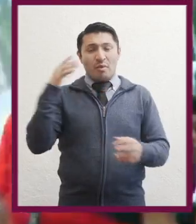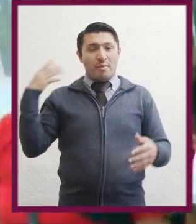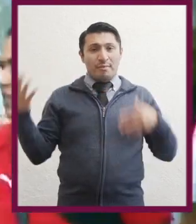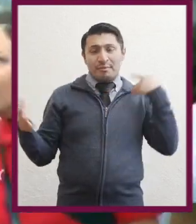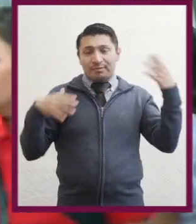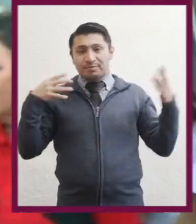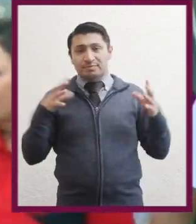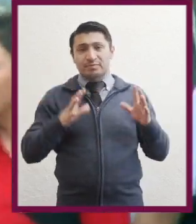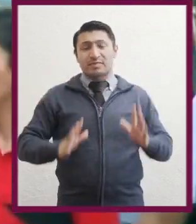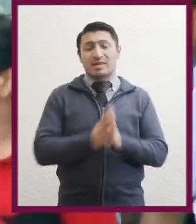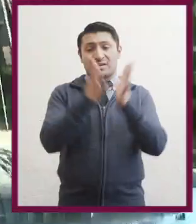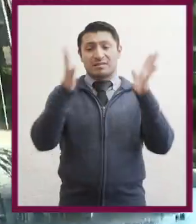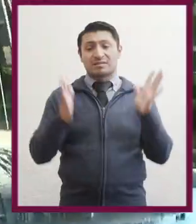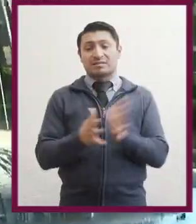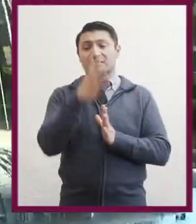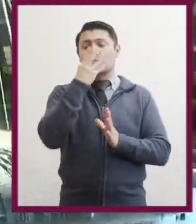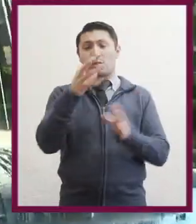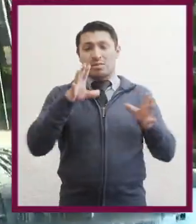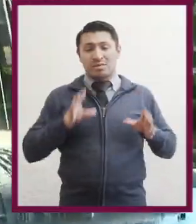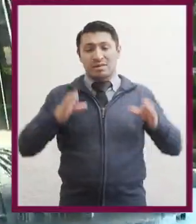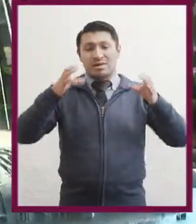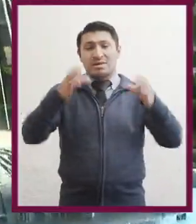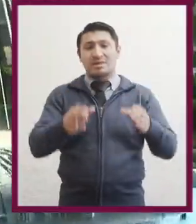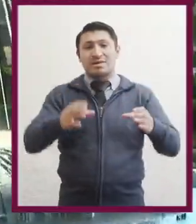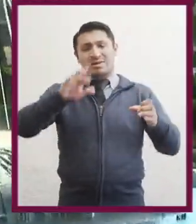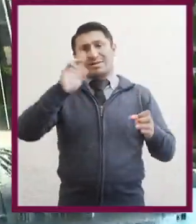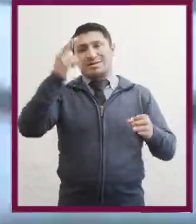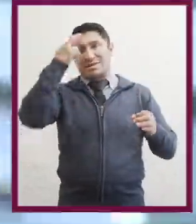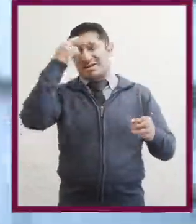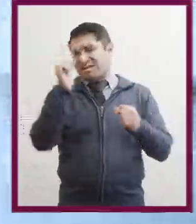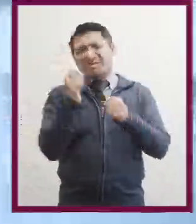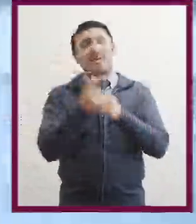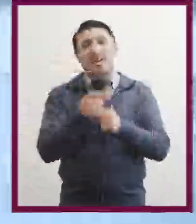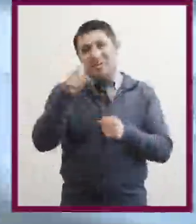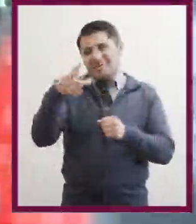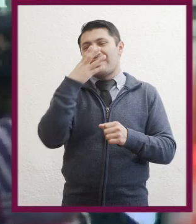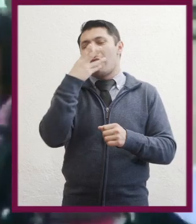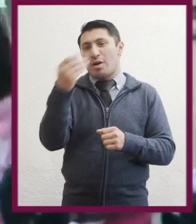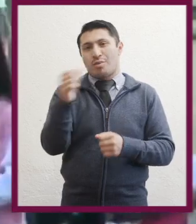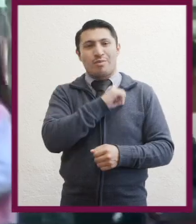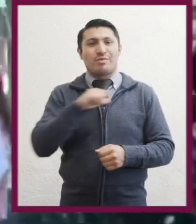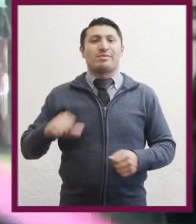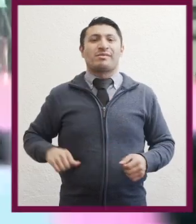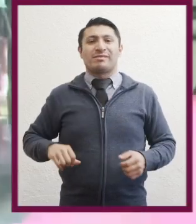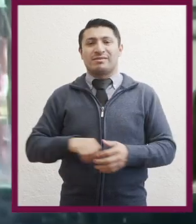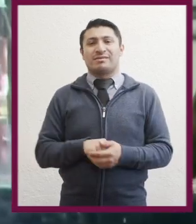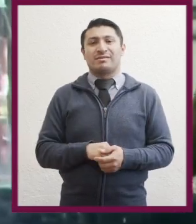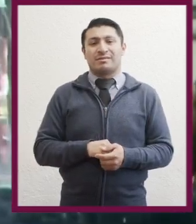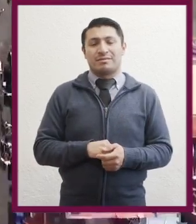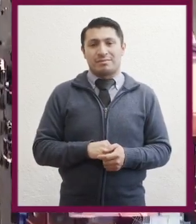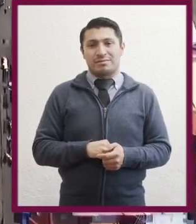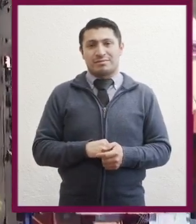los Coyotes, otra de las imágenes que nos remiten a algún recuerdo grato en Coyoacán.